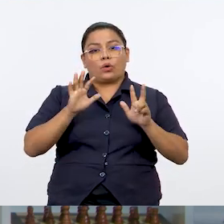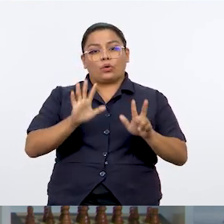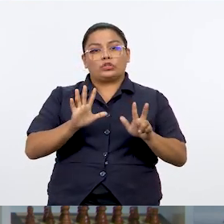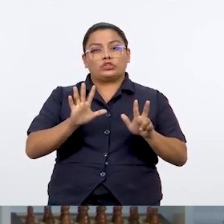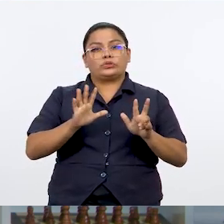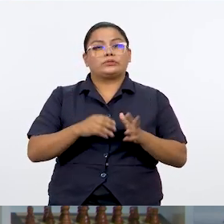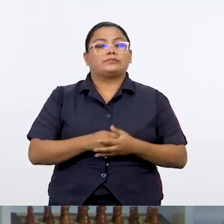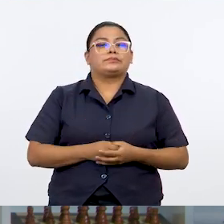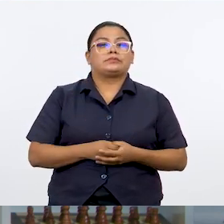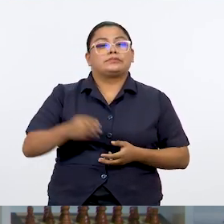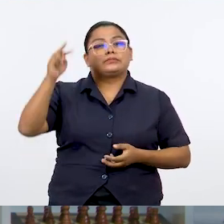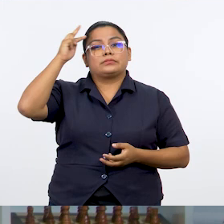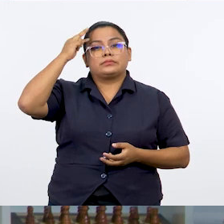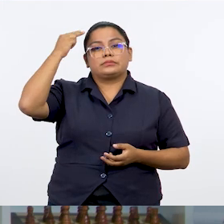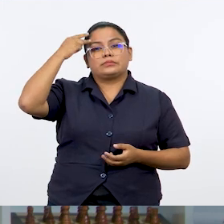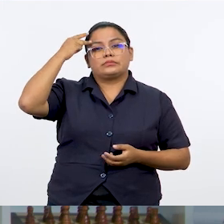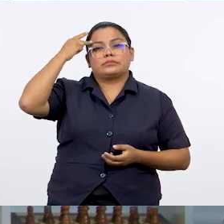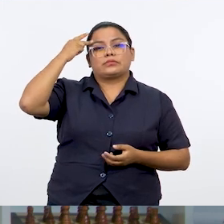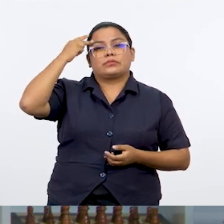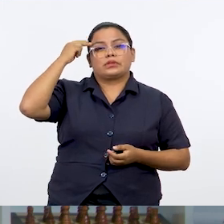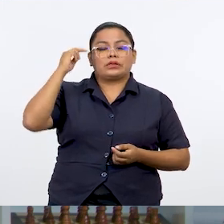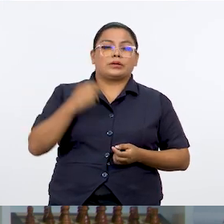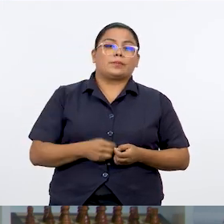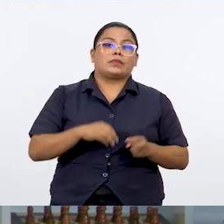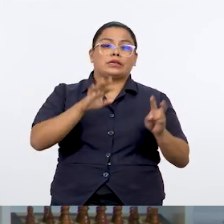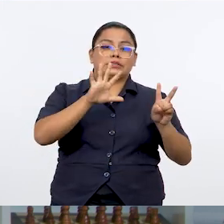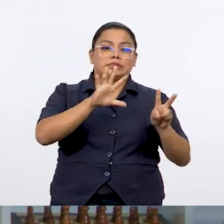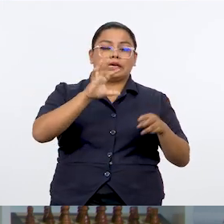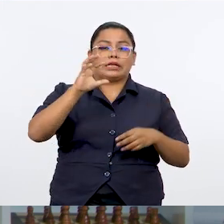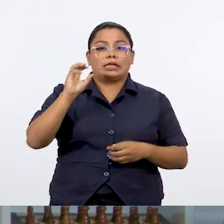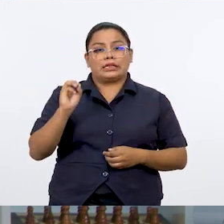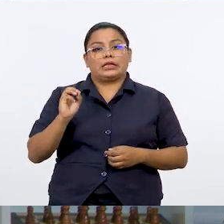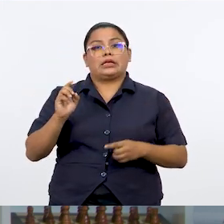es 8. Eso quiere decir que 70 por